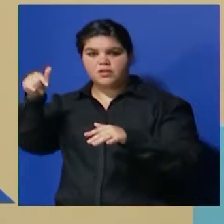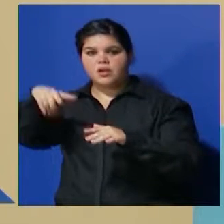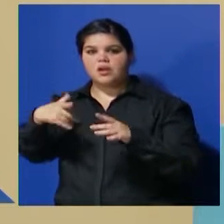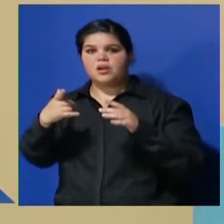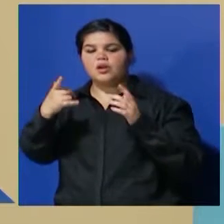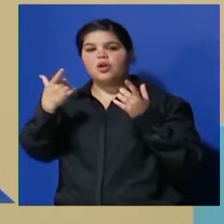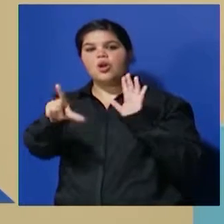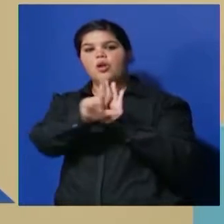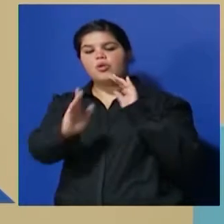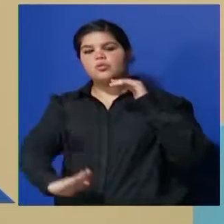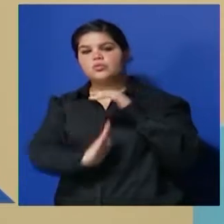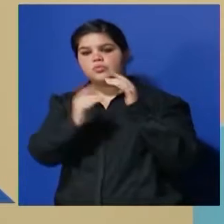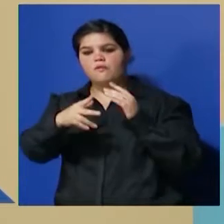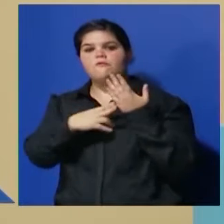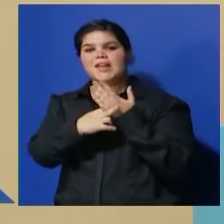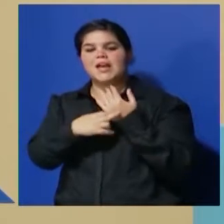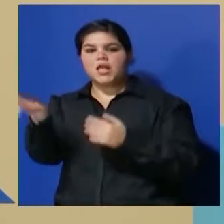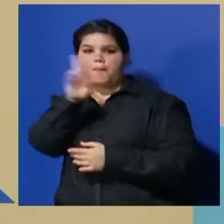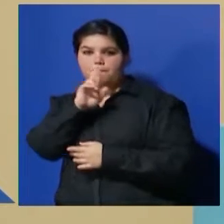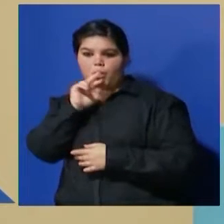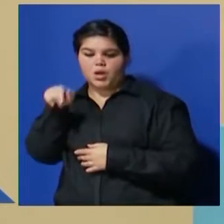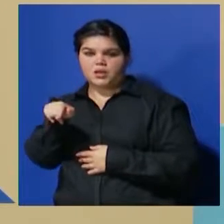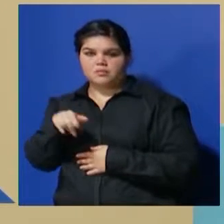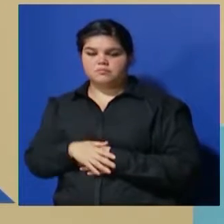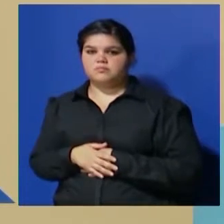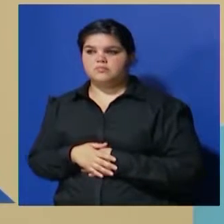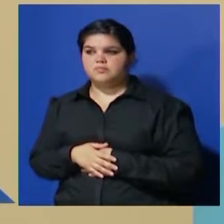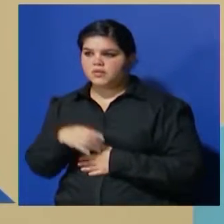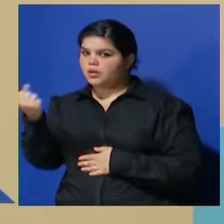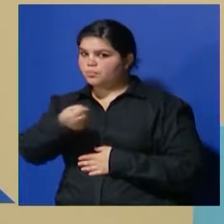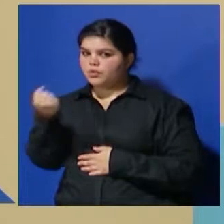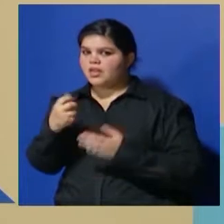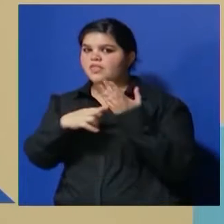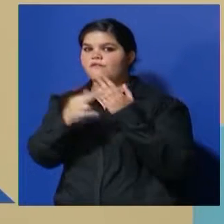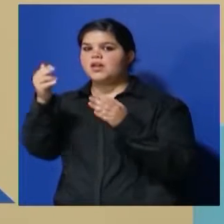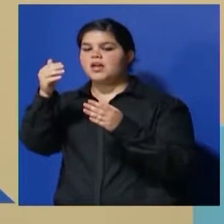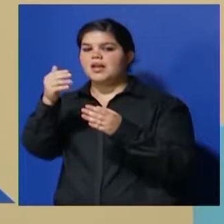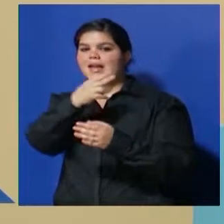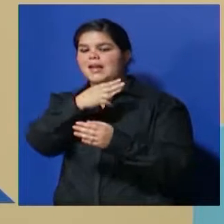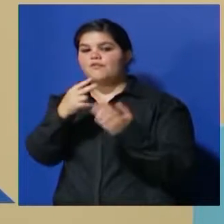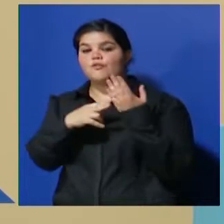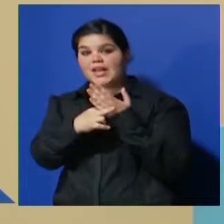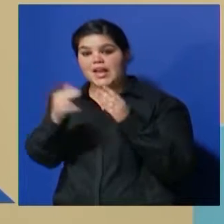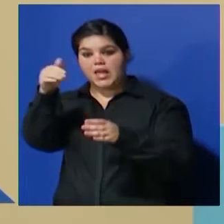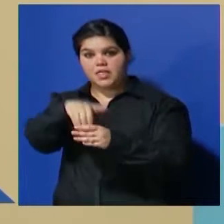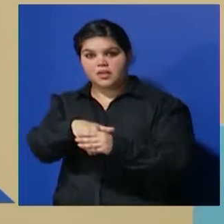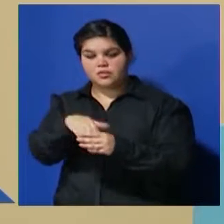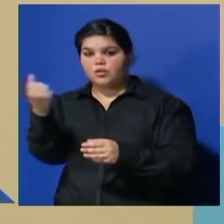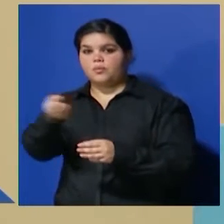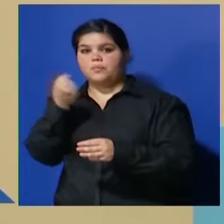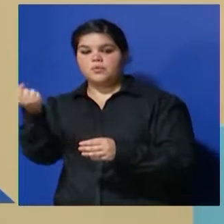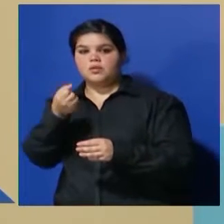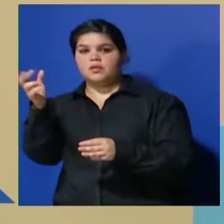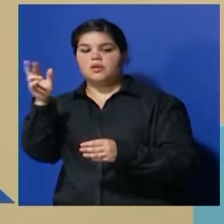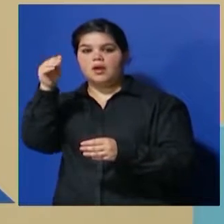unas fiscalías para la mujer. Sí. Bueno, es fundamental que estas fiscalías tengan empleados con perspectiva